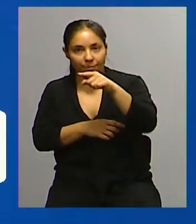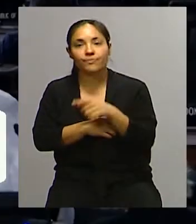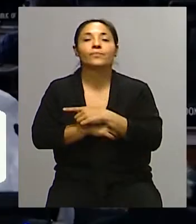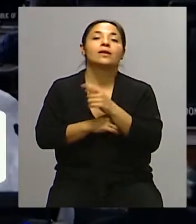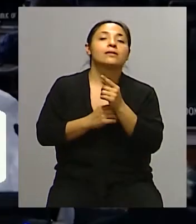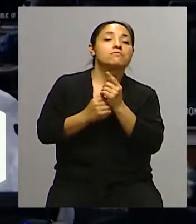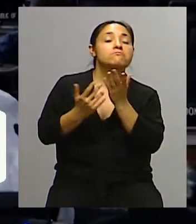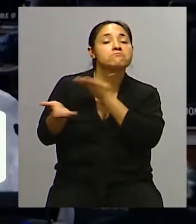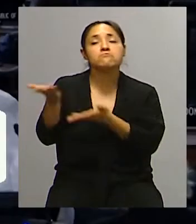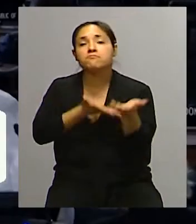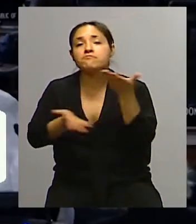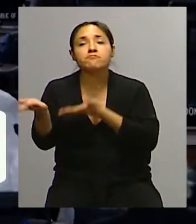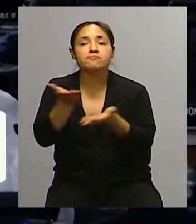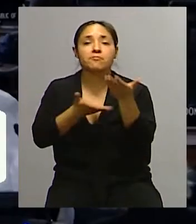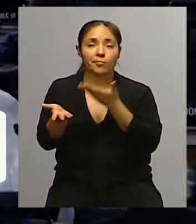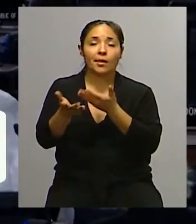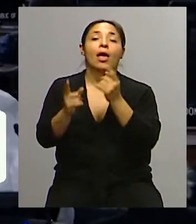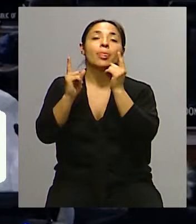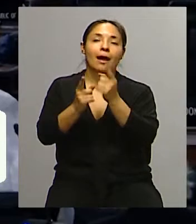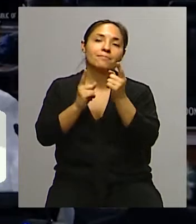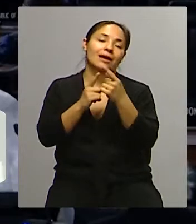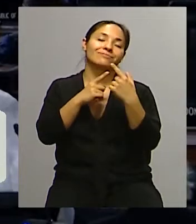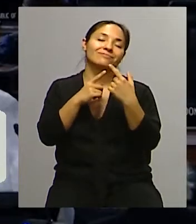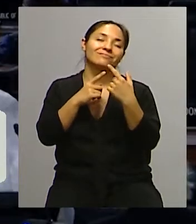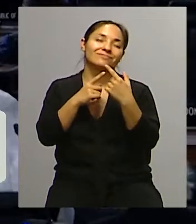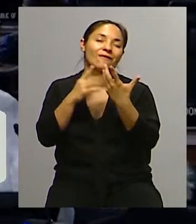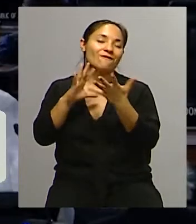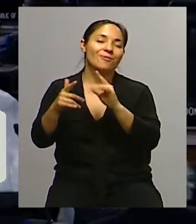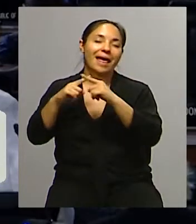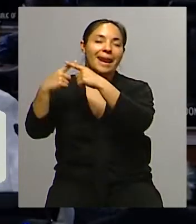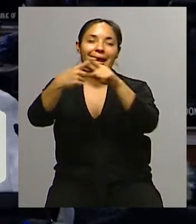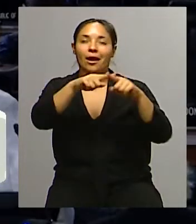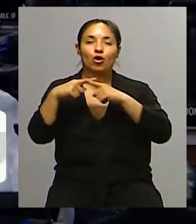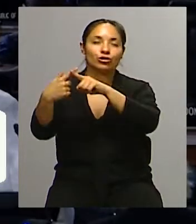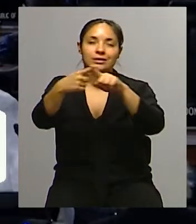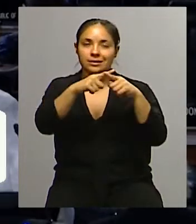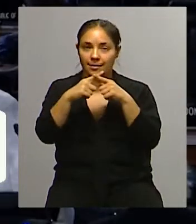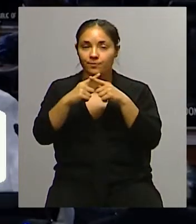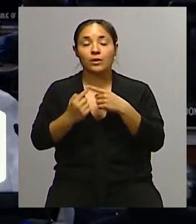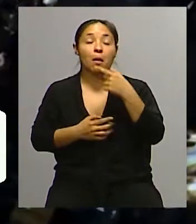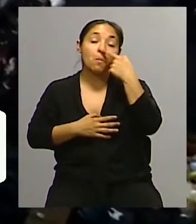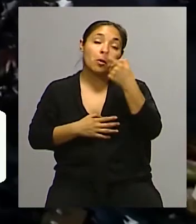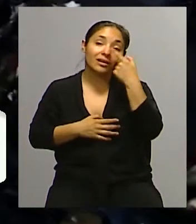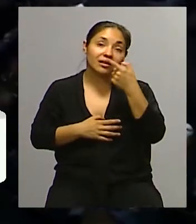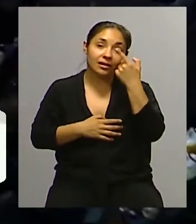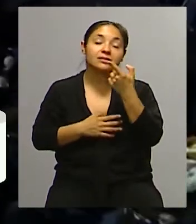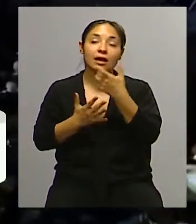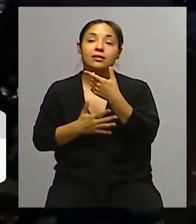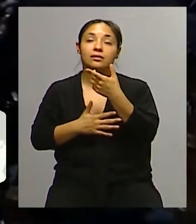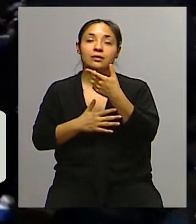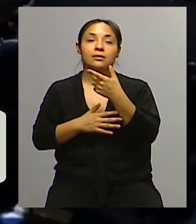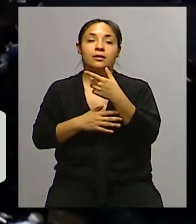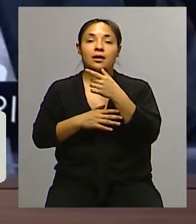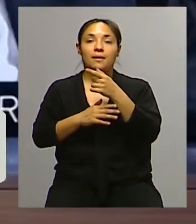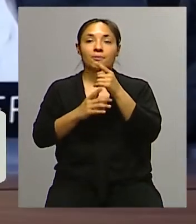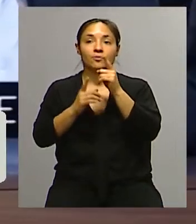intercambiar, sino algo muy importante que es negociar. Y acá hay una faceta muy interesante de esta COP27 o de las COP